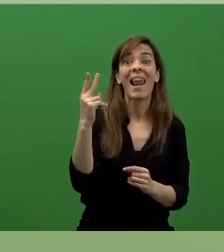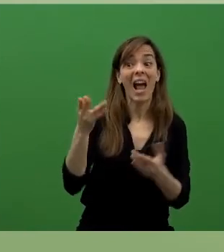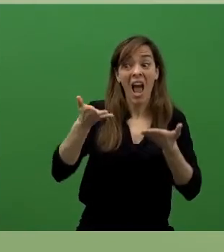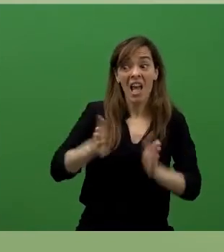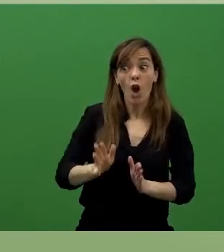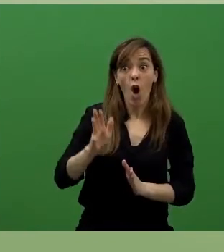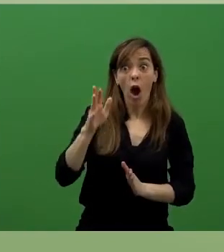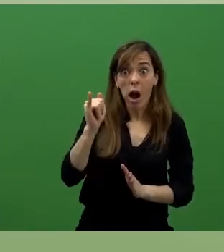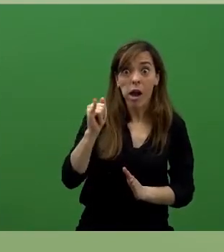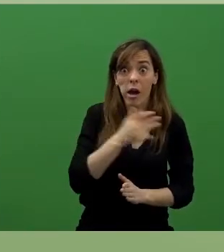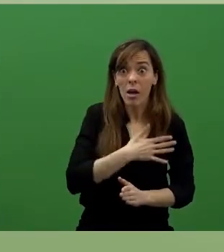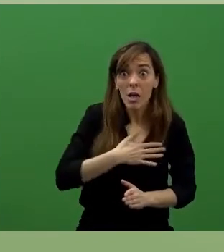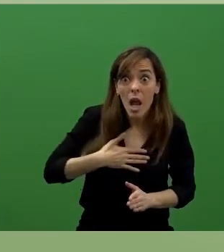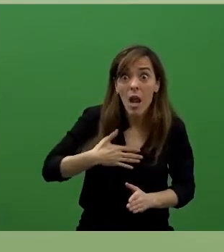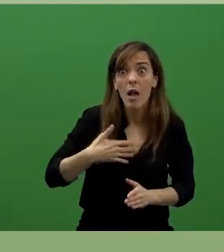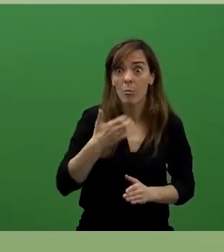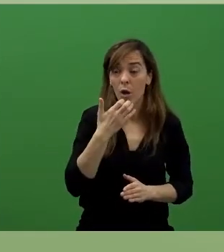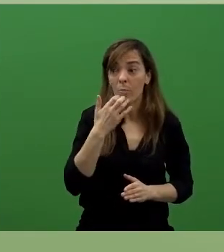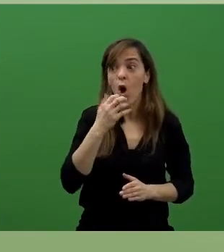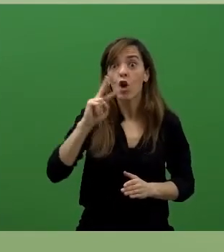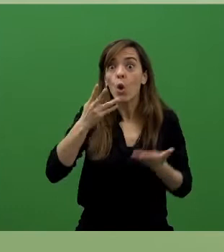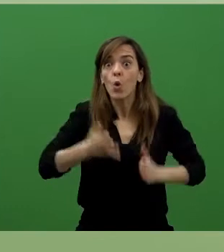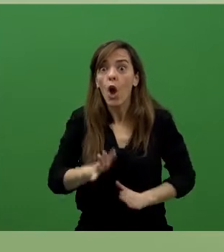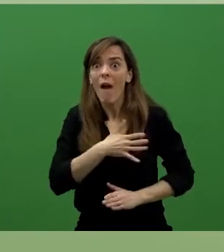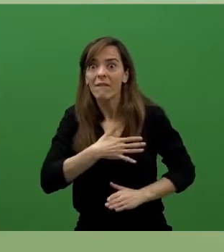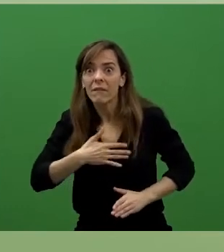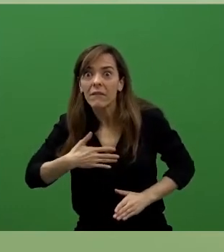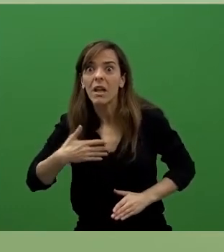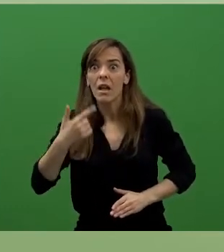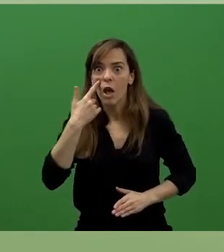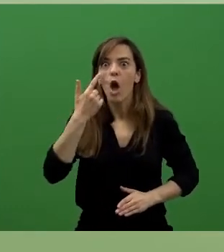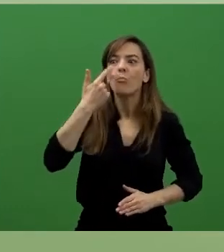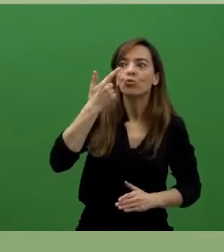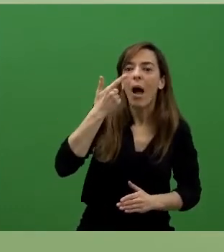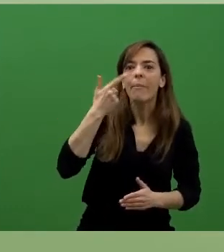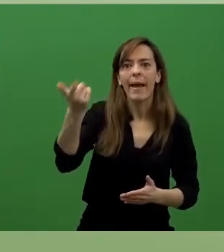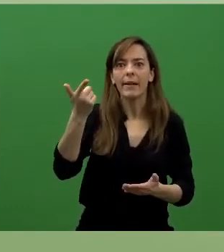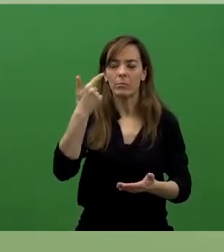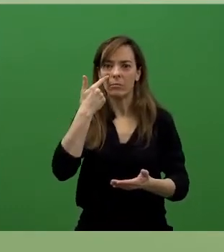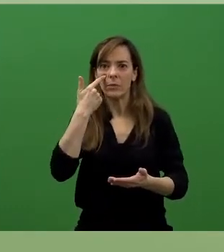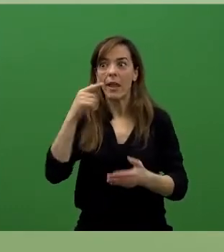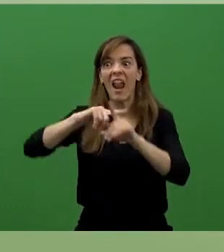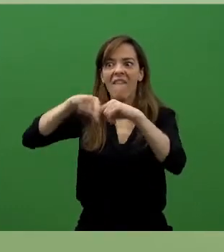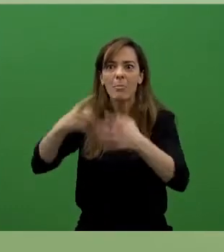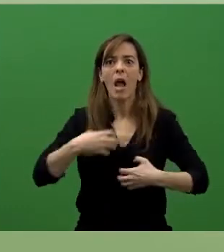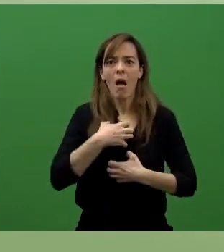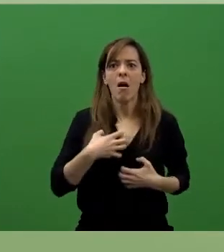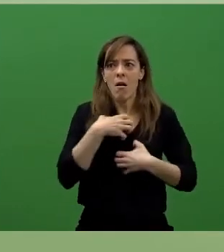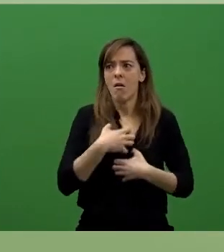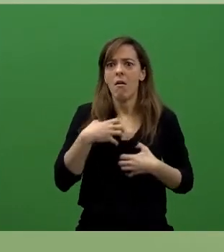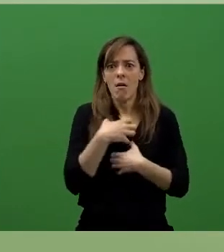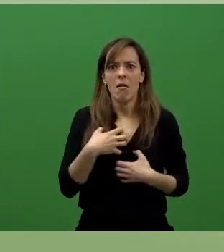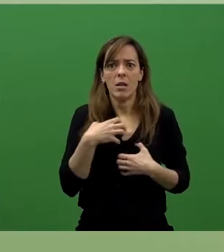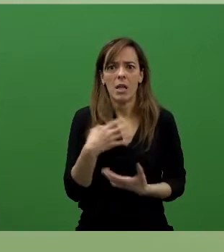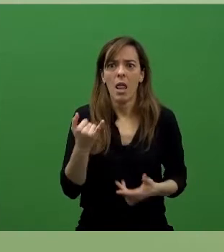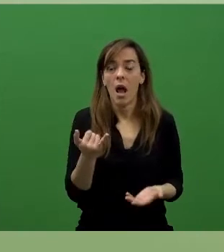tener otro hijo, podemos, al final, en muchos casos, pues se palia un poco la ansiedad del mismo paciente y de la familia, como sabéis, porque al menos